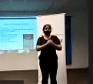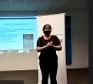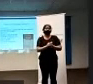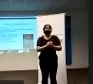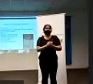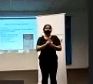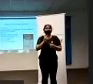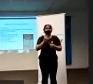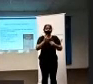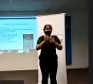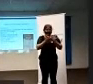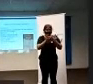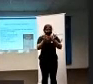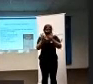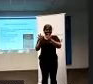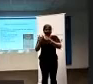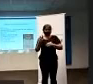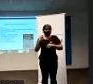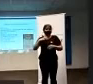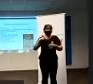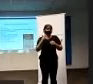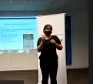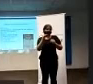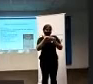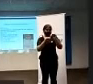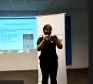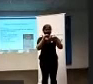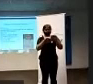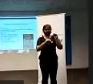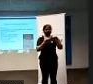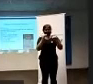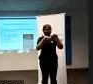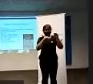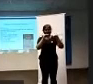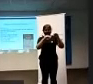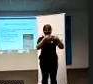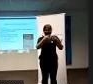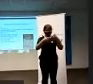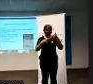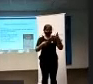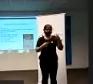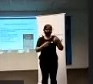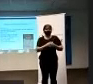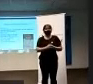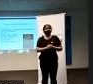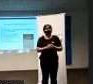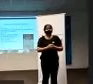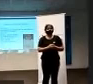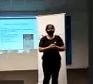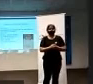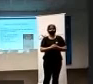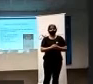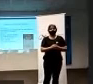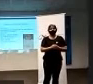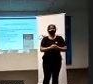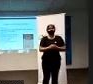y los excipientes son hidrógeno fosfato y sodio, hidrógeno fosfato, hidróxido de aluminio, cloruro de sodio y no contiene